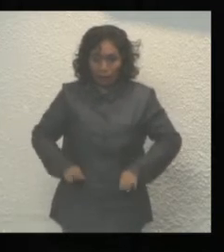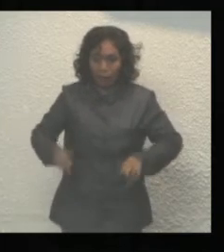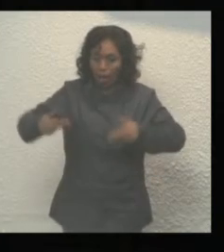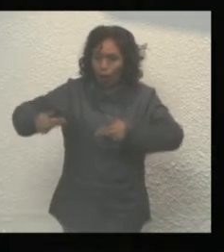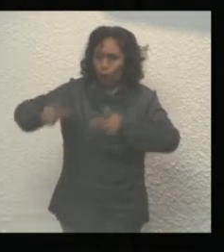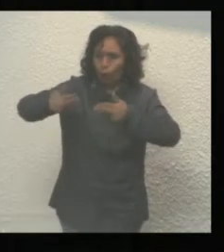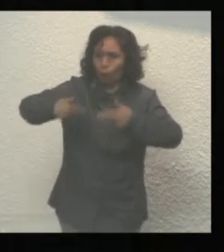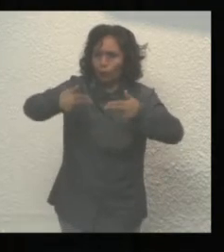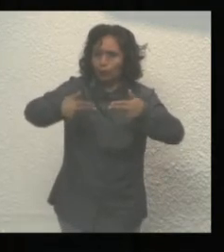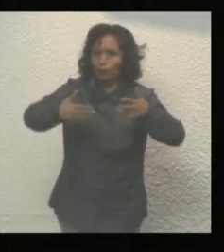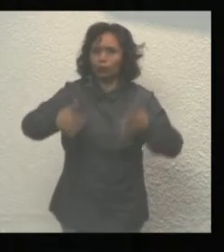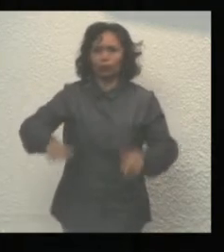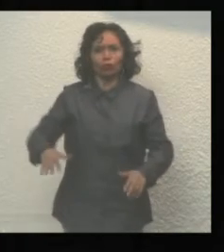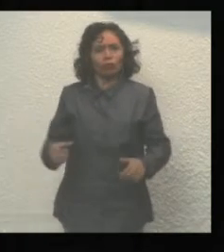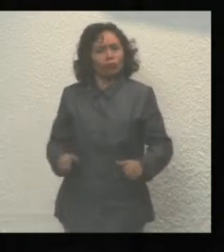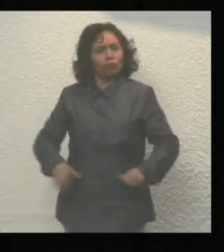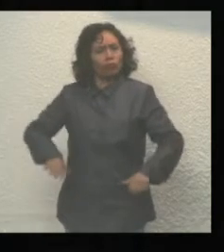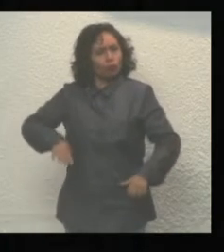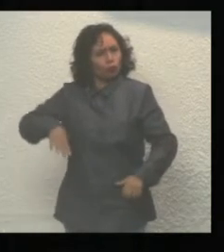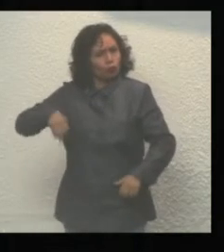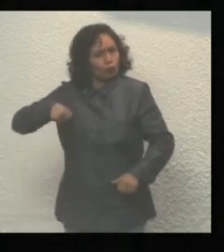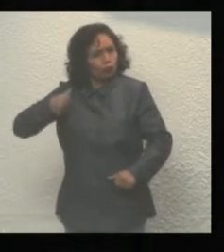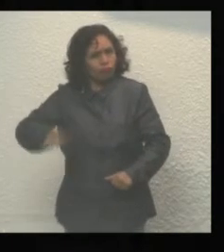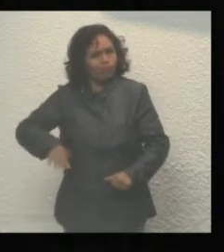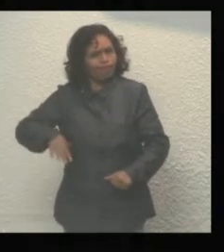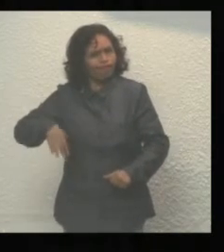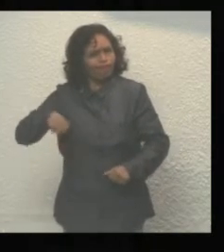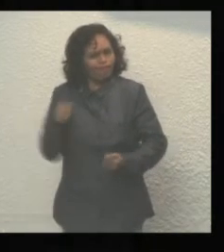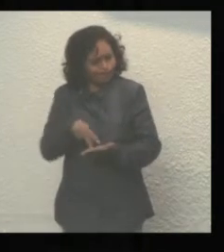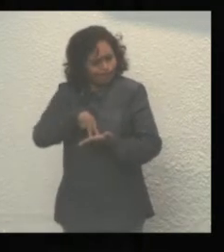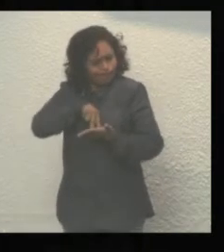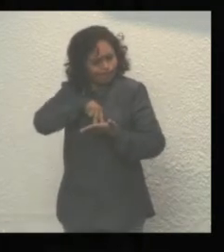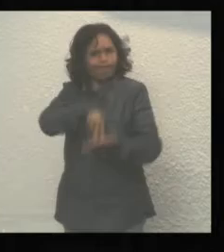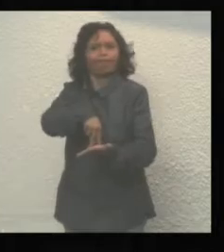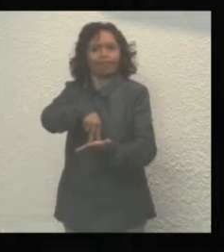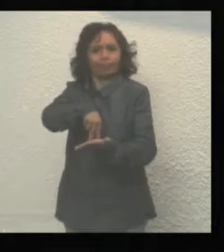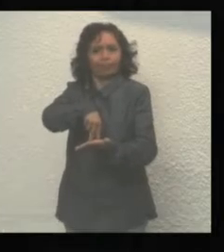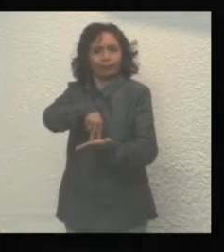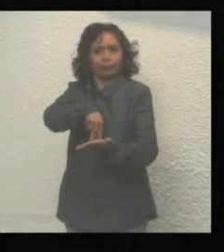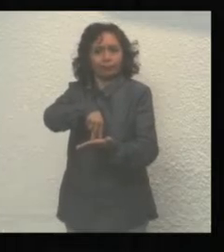la resistencia, resiliencia y perseverancia.